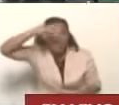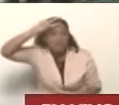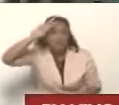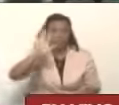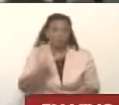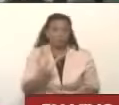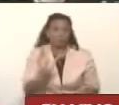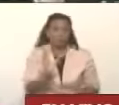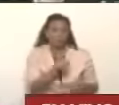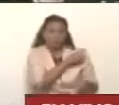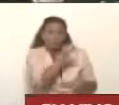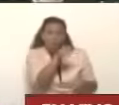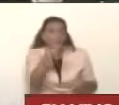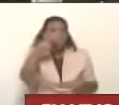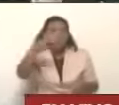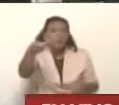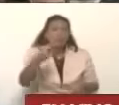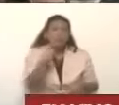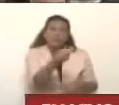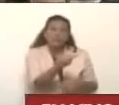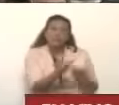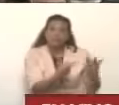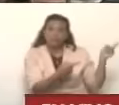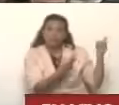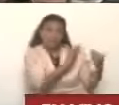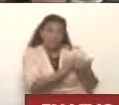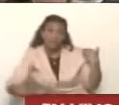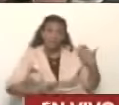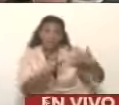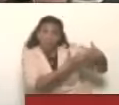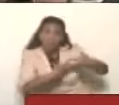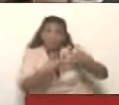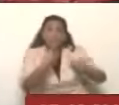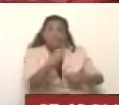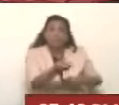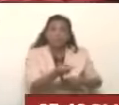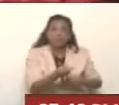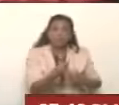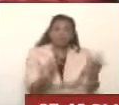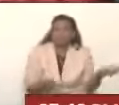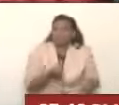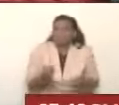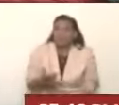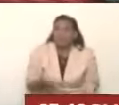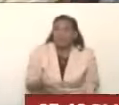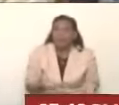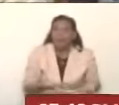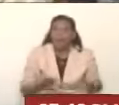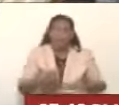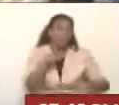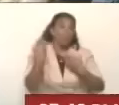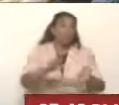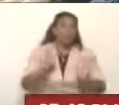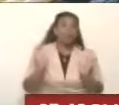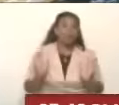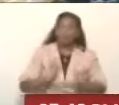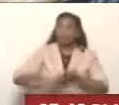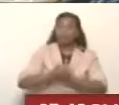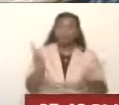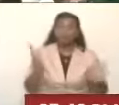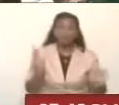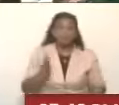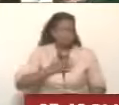¿qué harían con un político que hiciera eso? Silla eléctrica. Entonces aquí,